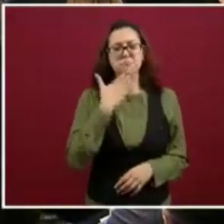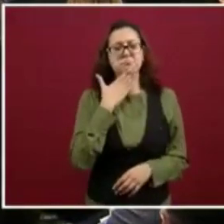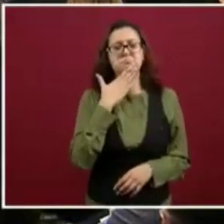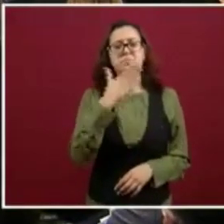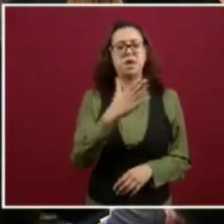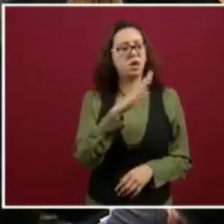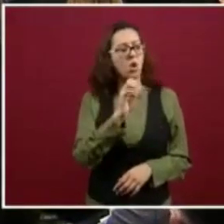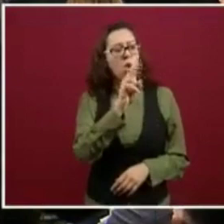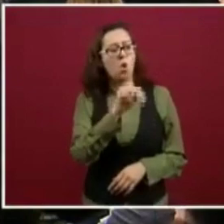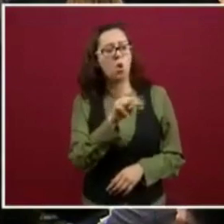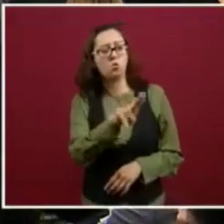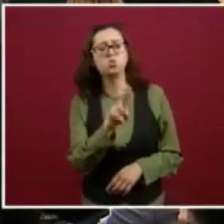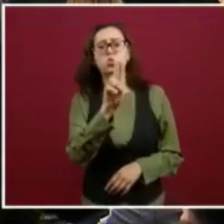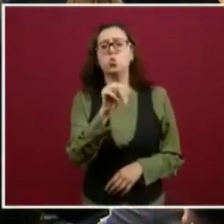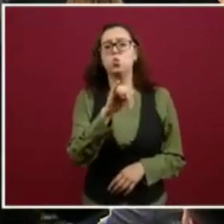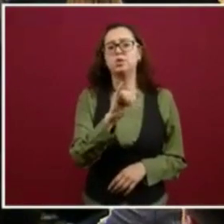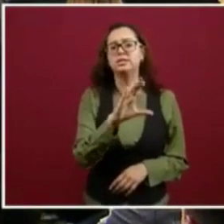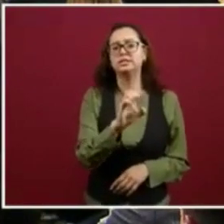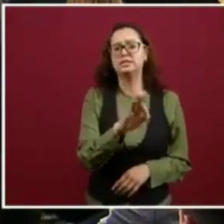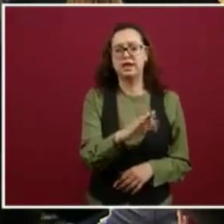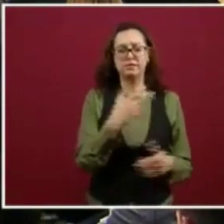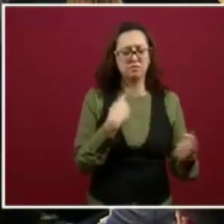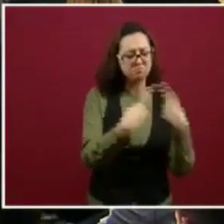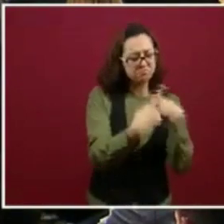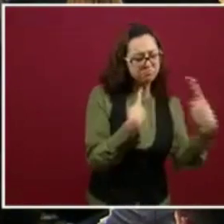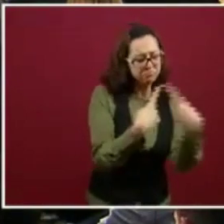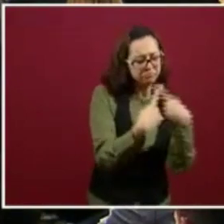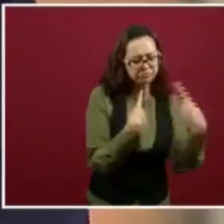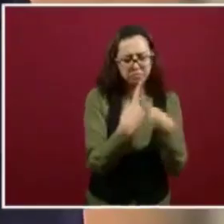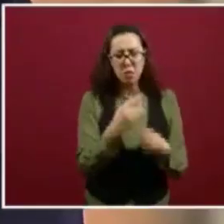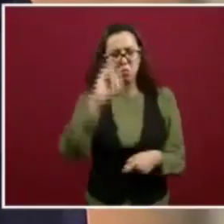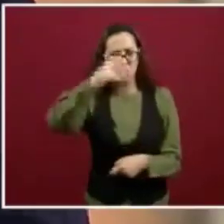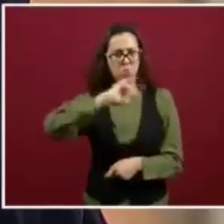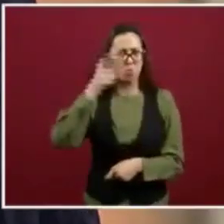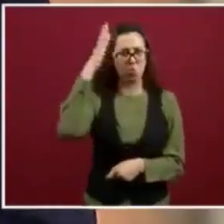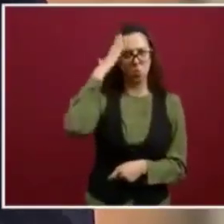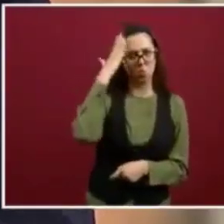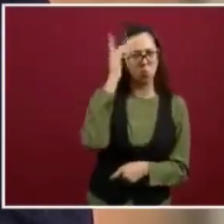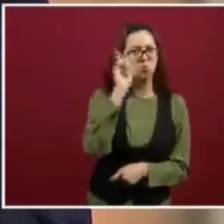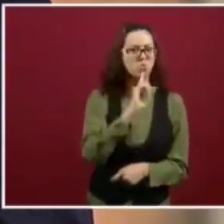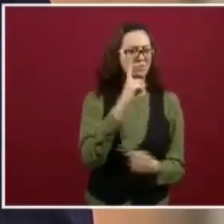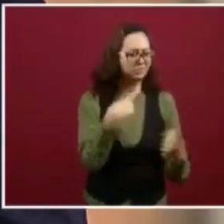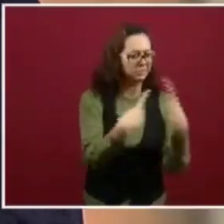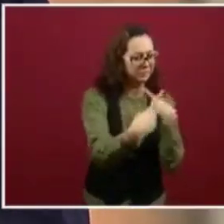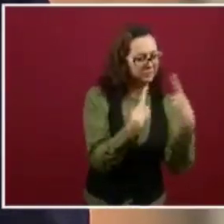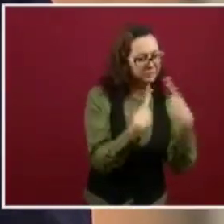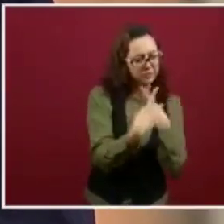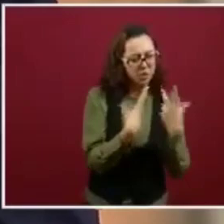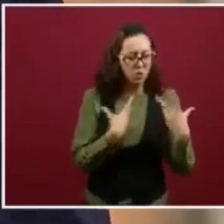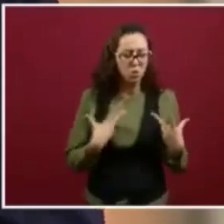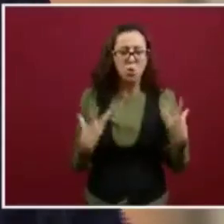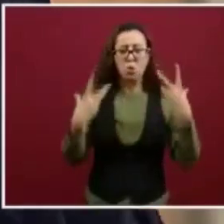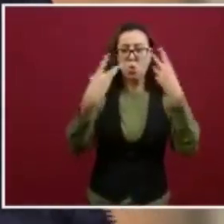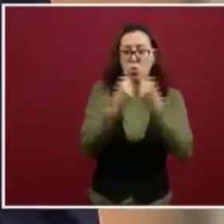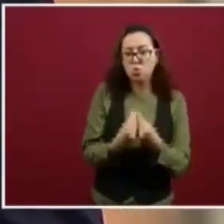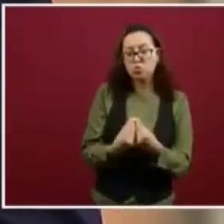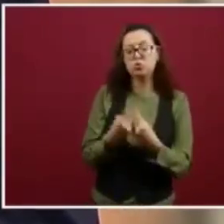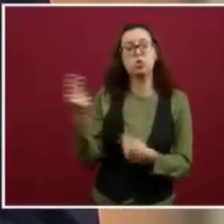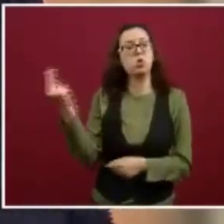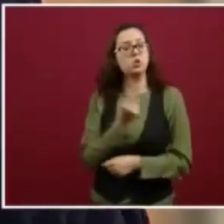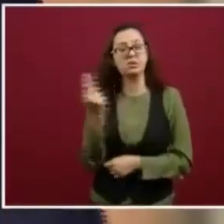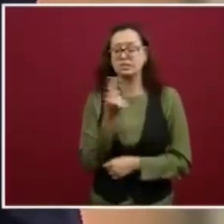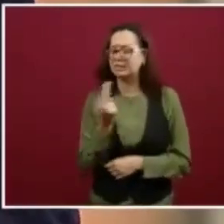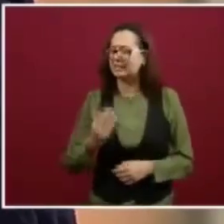aquí debe de estar el colega de UNICEF, hemos conversado con la jefa de UNICEF para hacer una red de escuelas